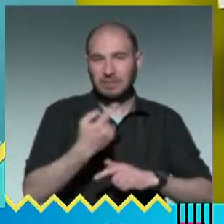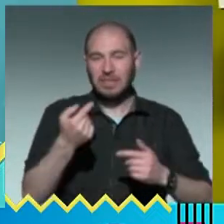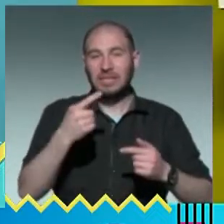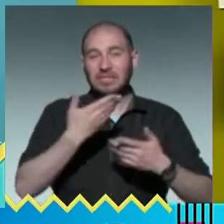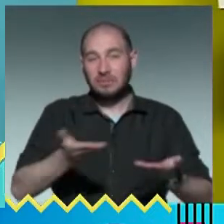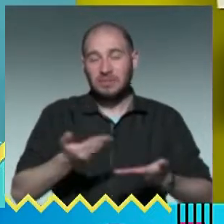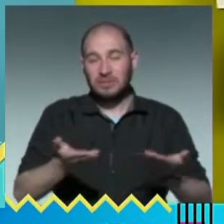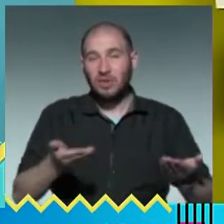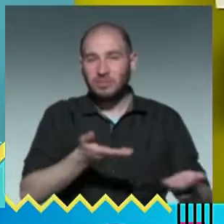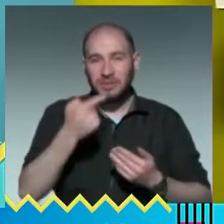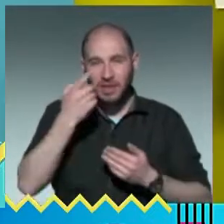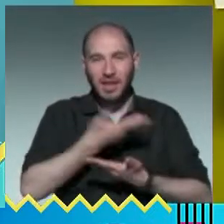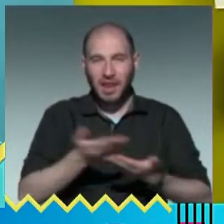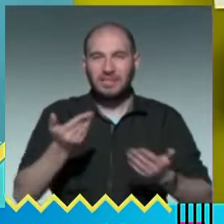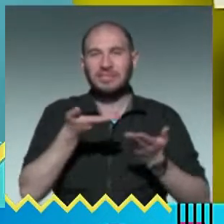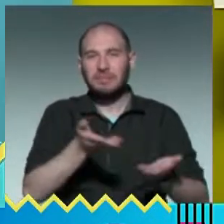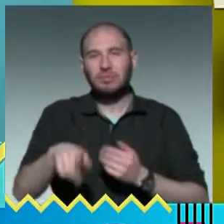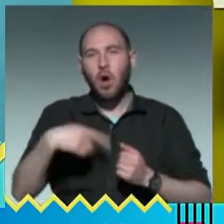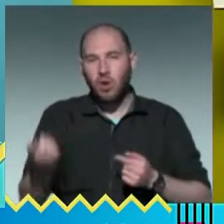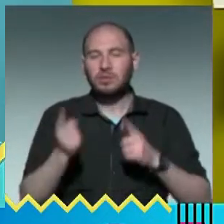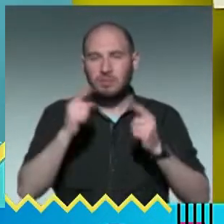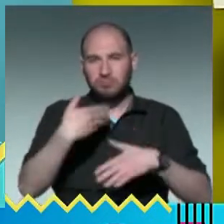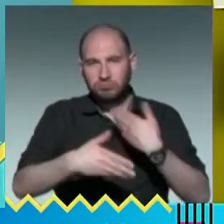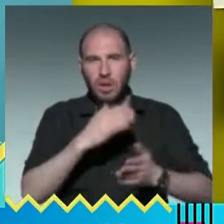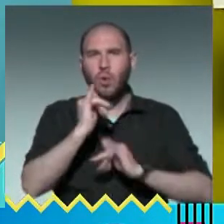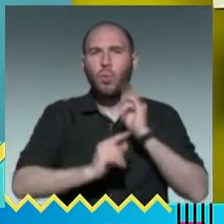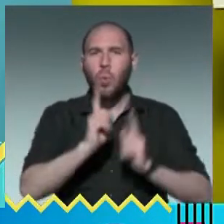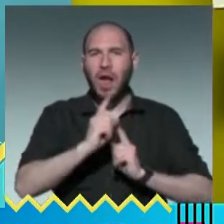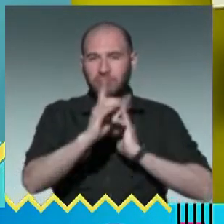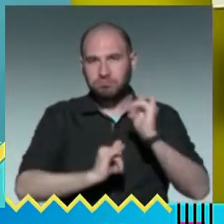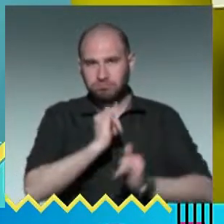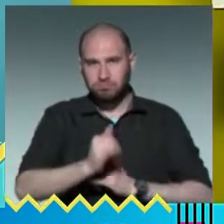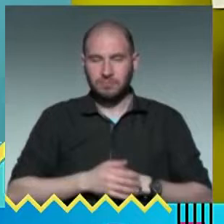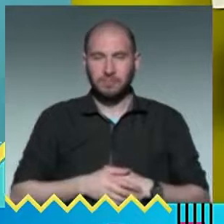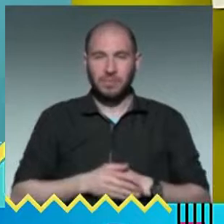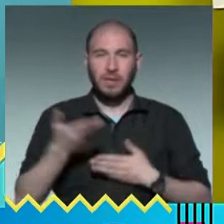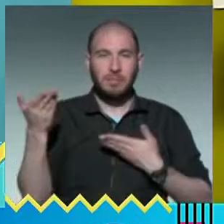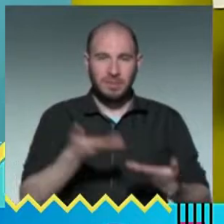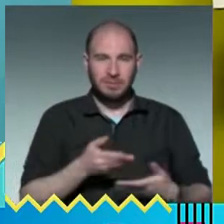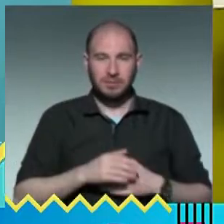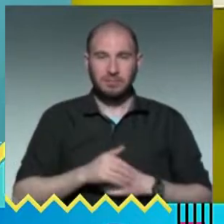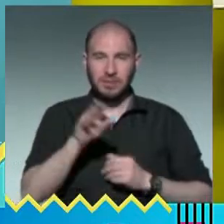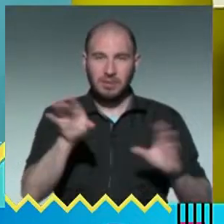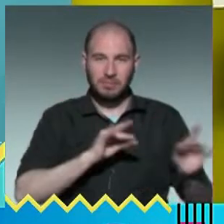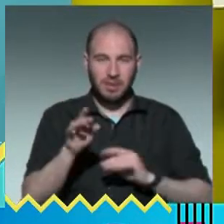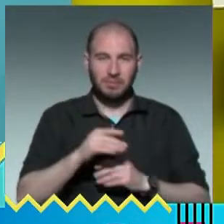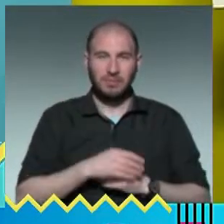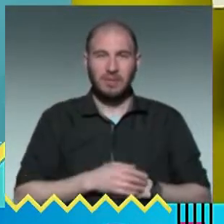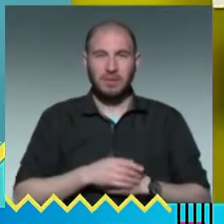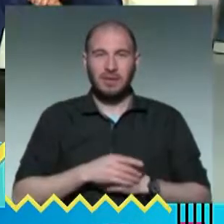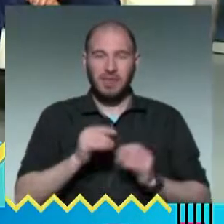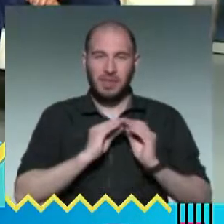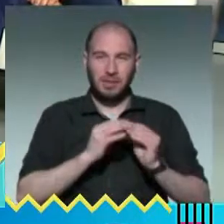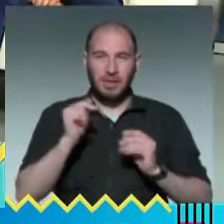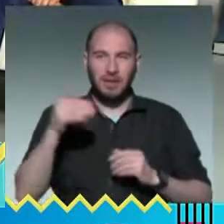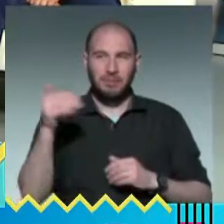de interés general y otros servicios habilitados vamos a estar desarrollando cuáles son también esos servicios. Los presento ahora sí a ellos, a los protagonistas de este